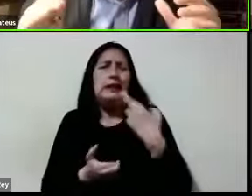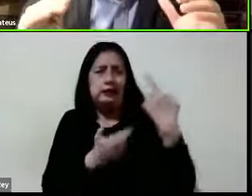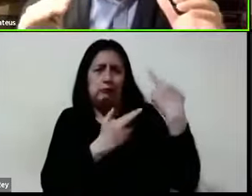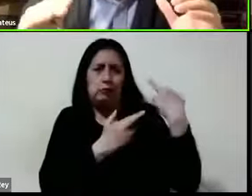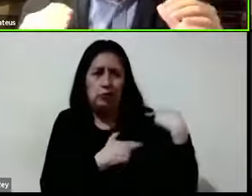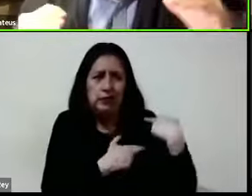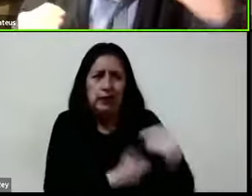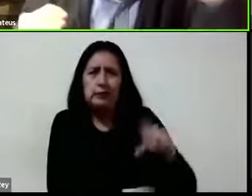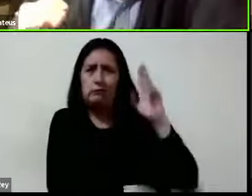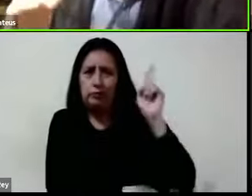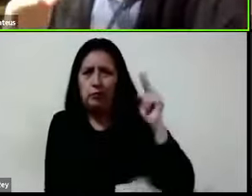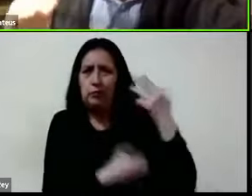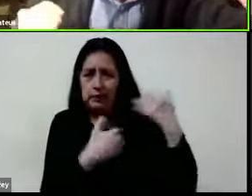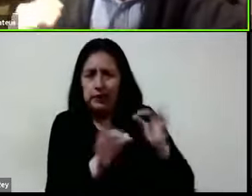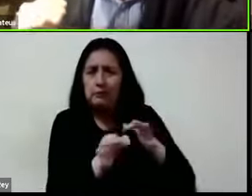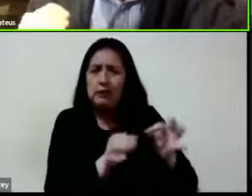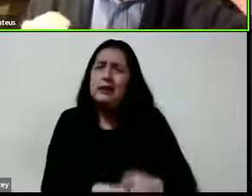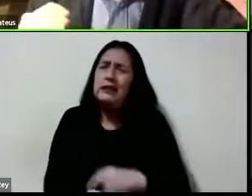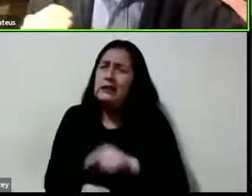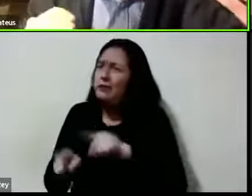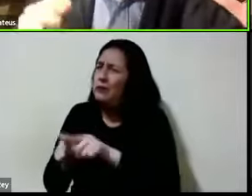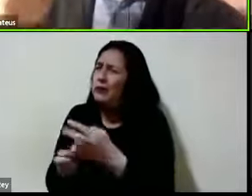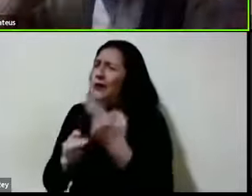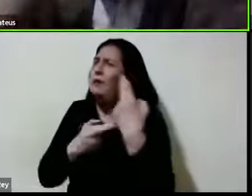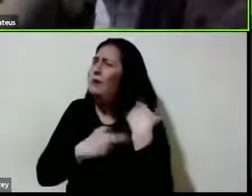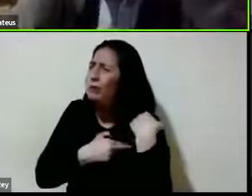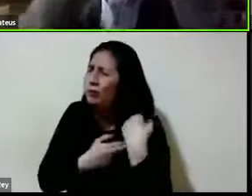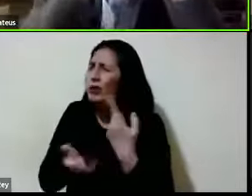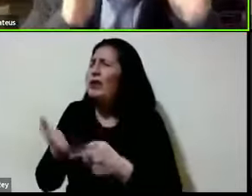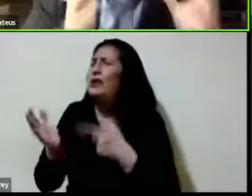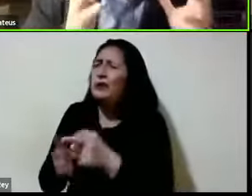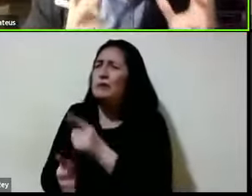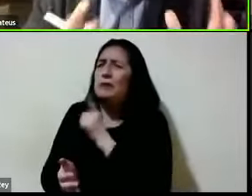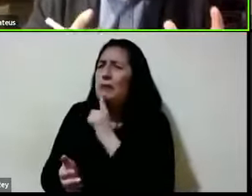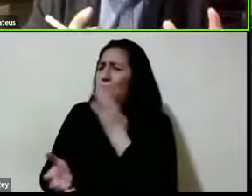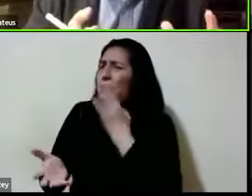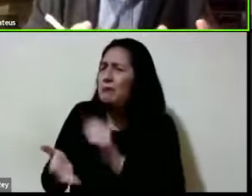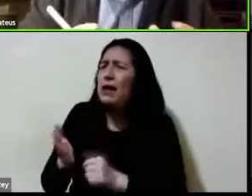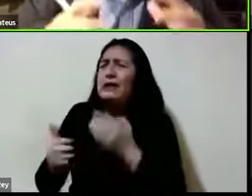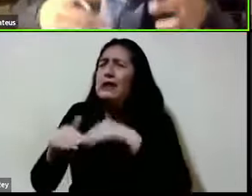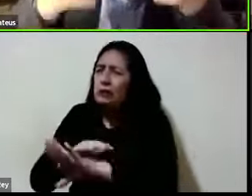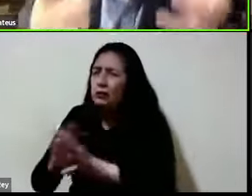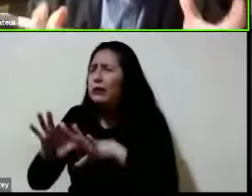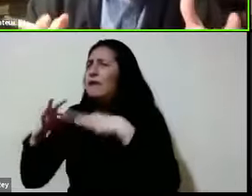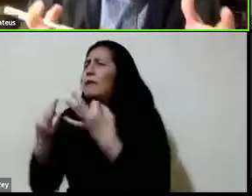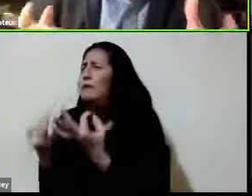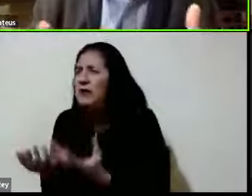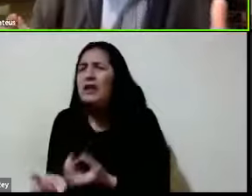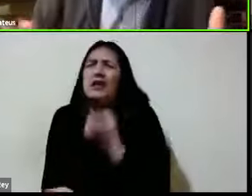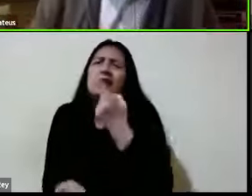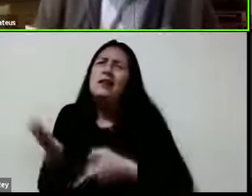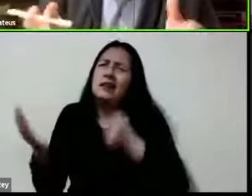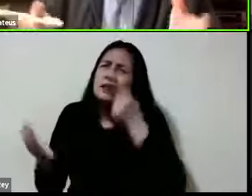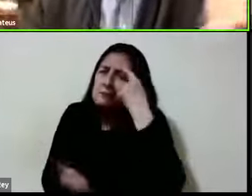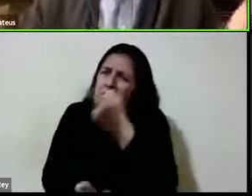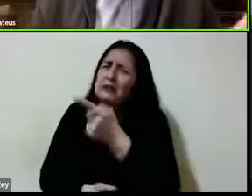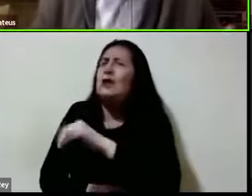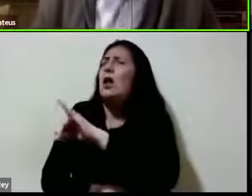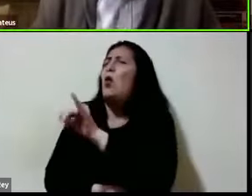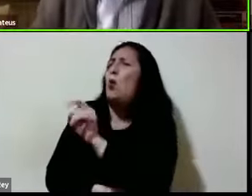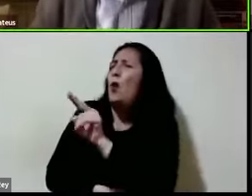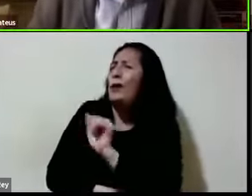hemos empezado a hablar, y el rol de los padres y madres. O sea, el rol en el hogar. ¿Qué cosa piensa Juana, por ejemplo, con